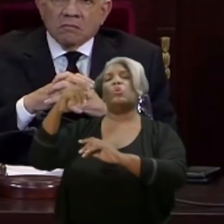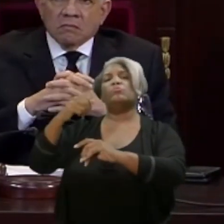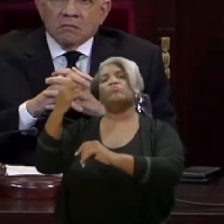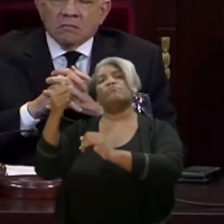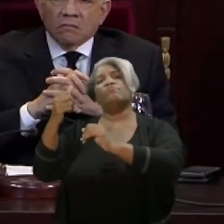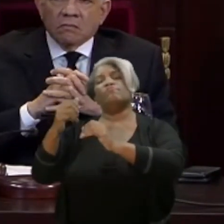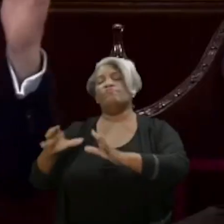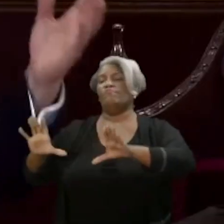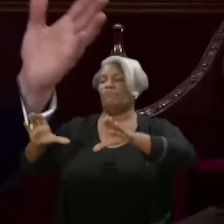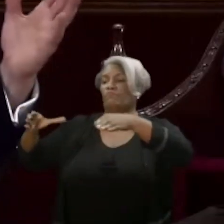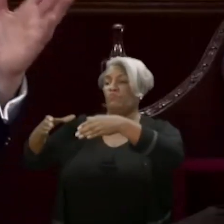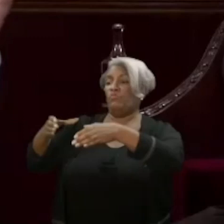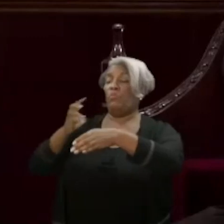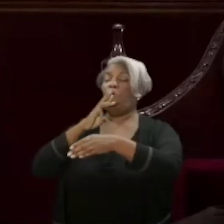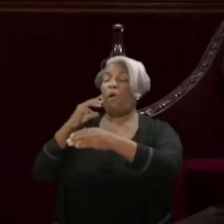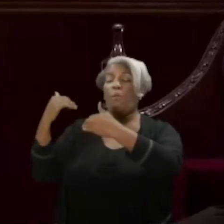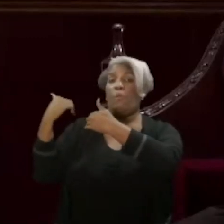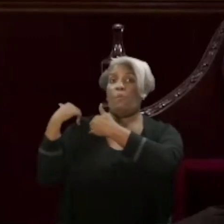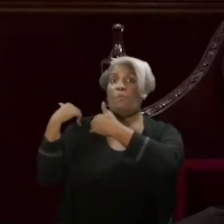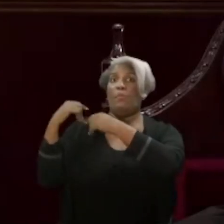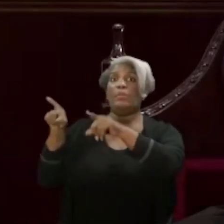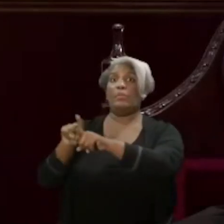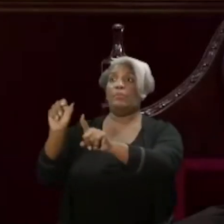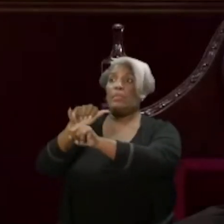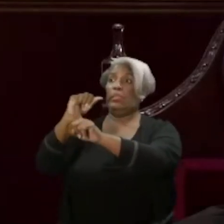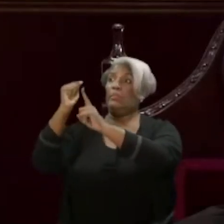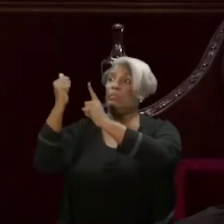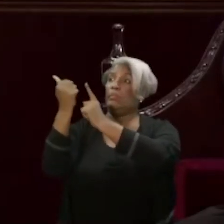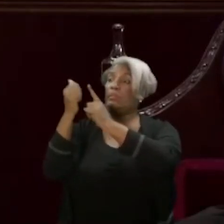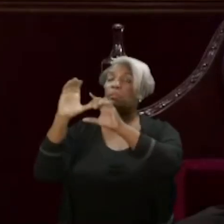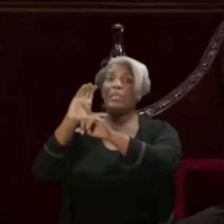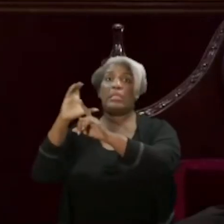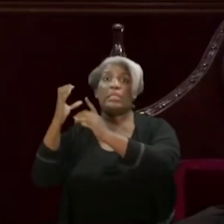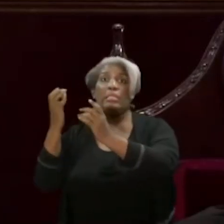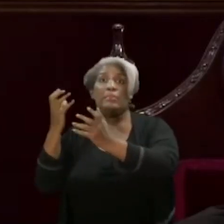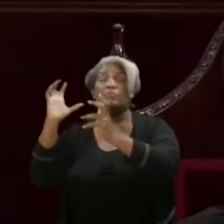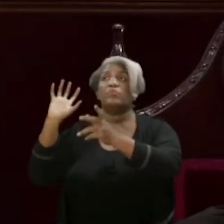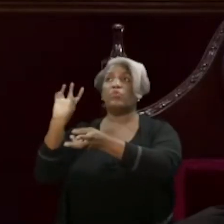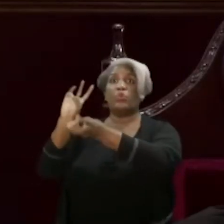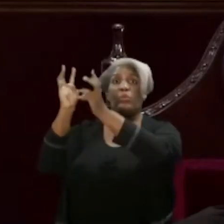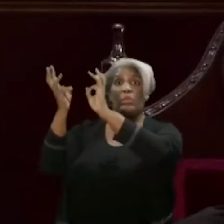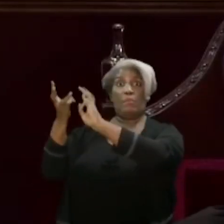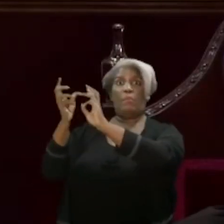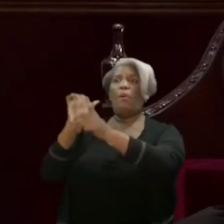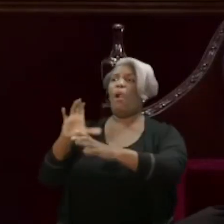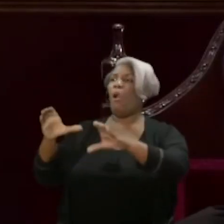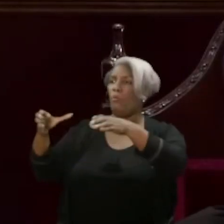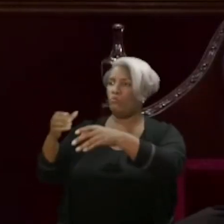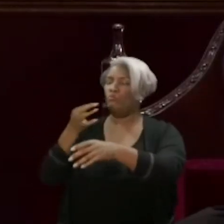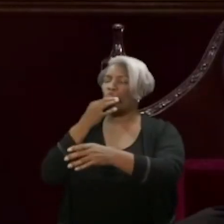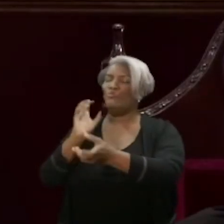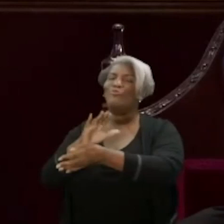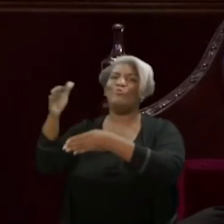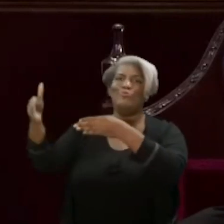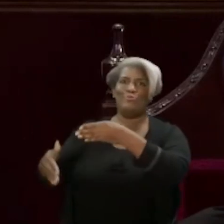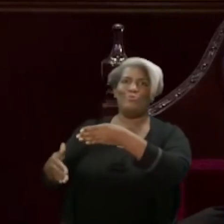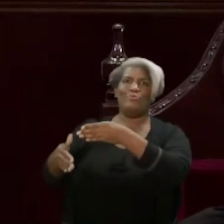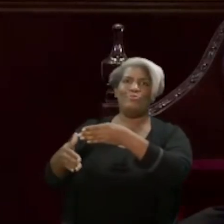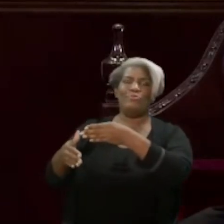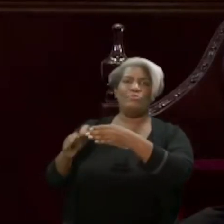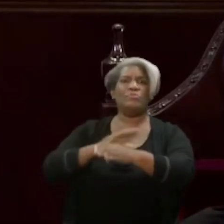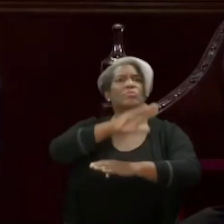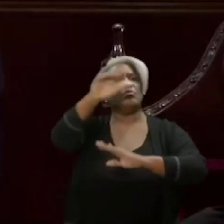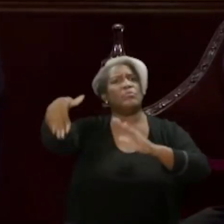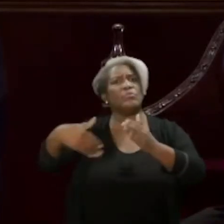Climático. Este es un hecho sin precedente que tenemos que felicitar a toda la sociedad política, a toda la